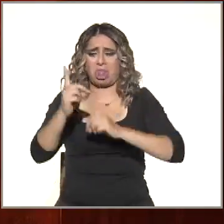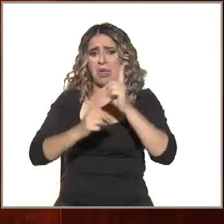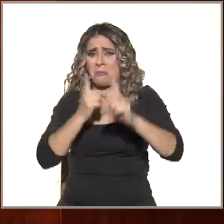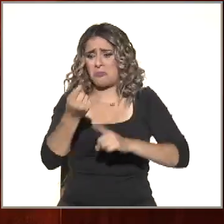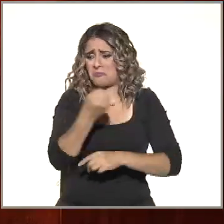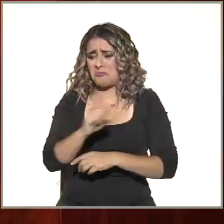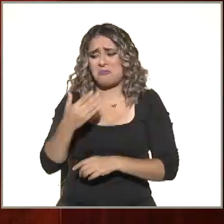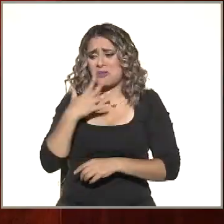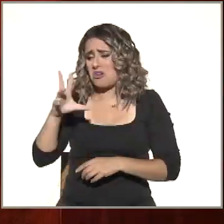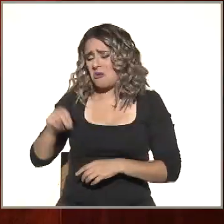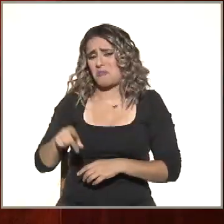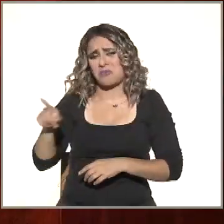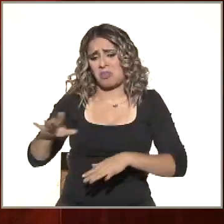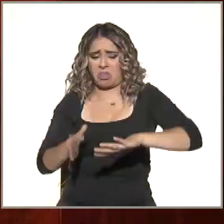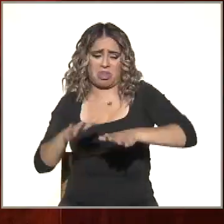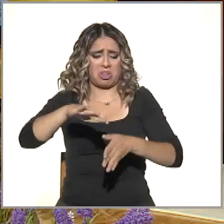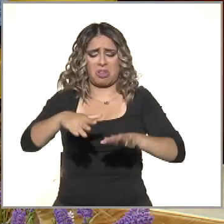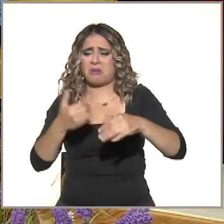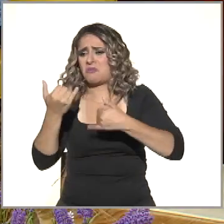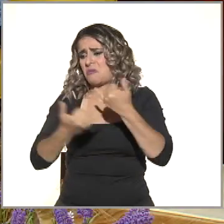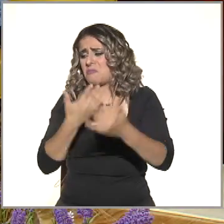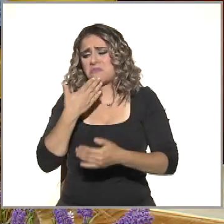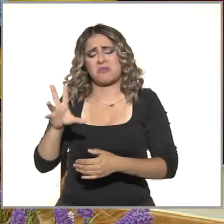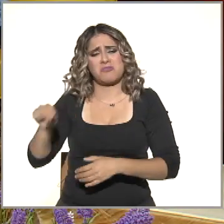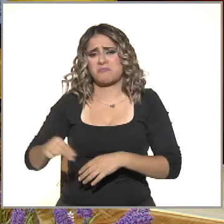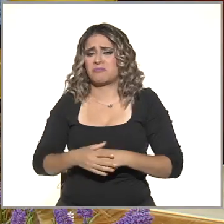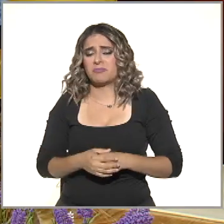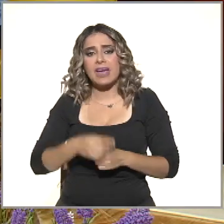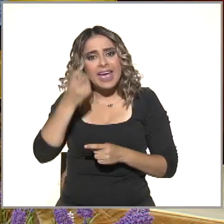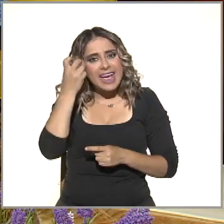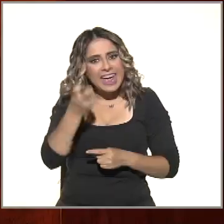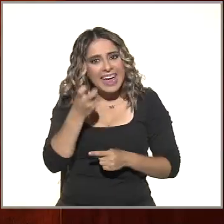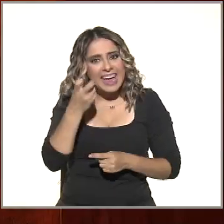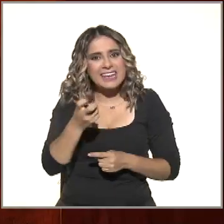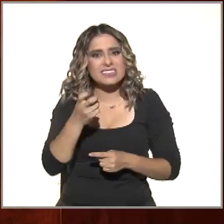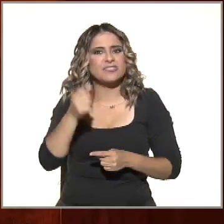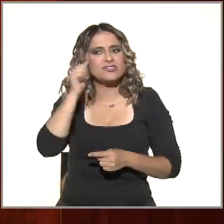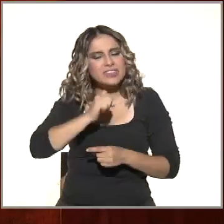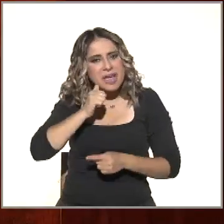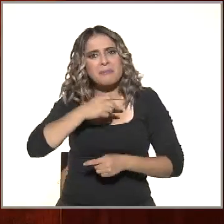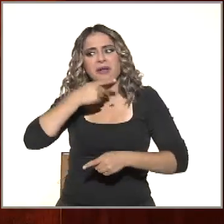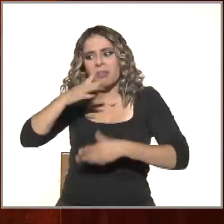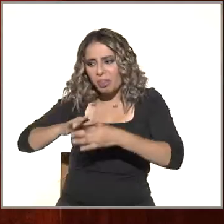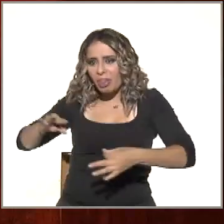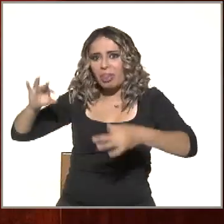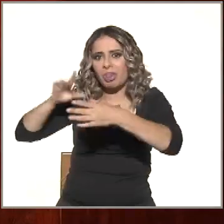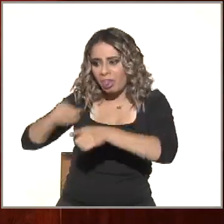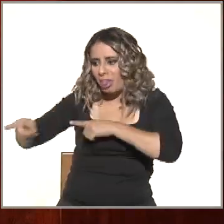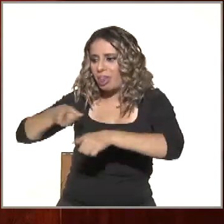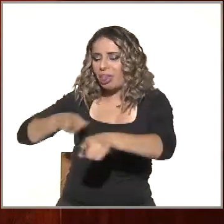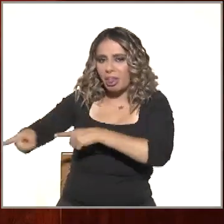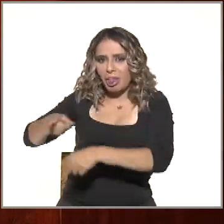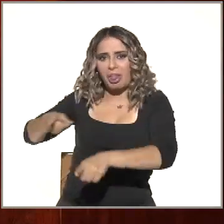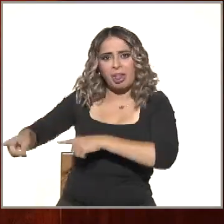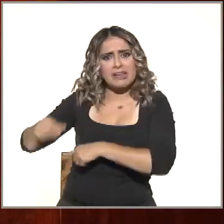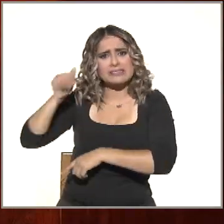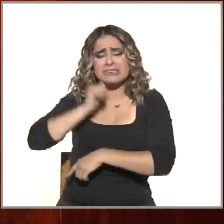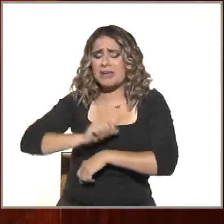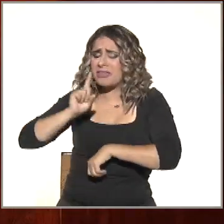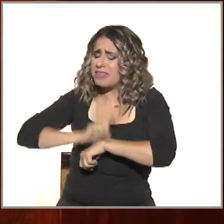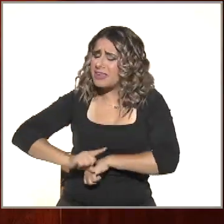¿no? Tienes 2 pies izquierdos, todas estas cuestiones que son como tan populares, como tan utilizadas en el día a